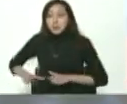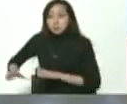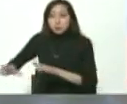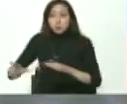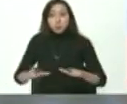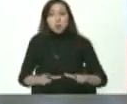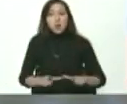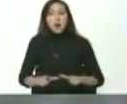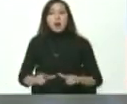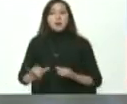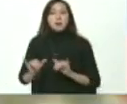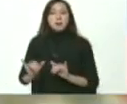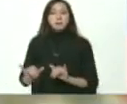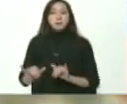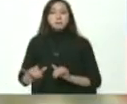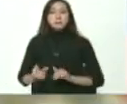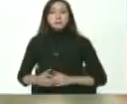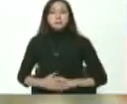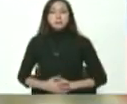de